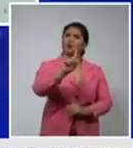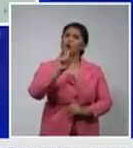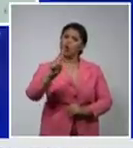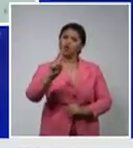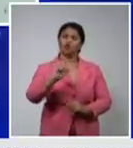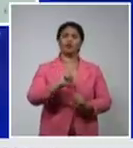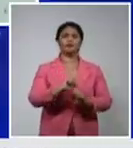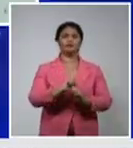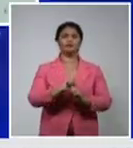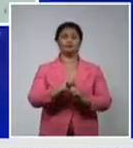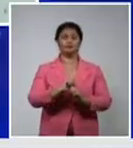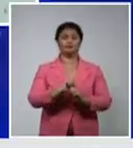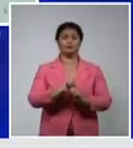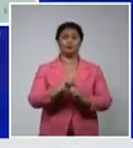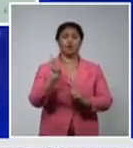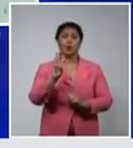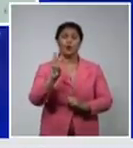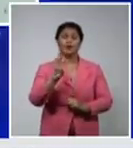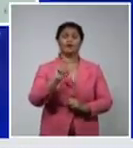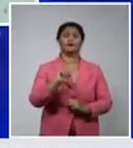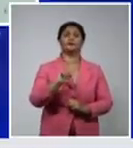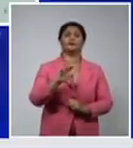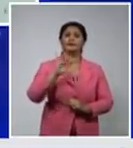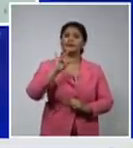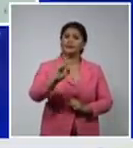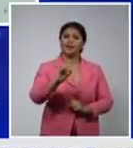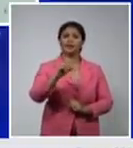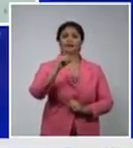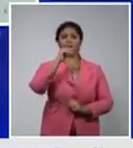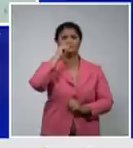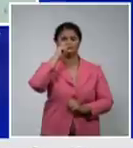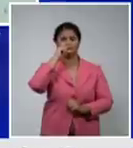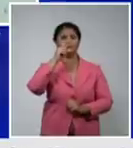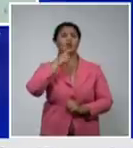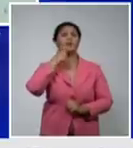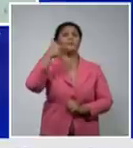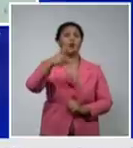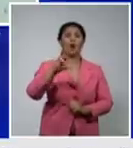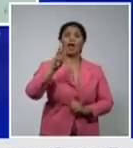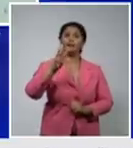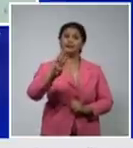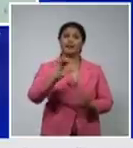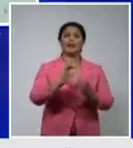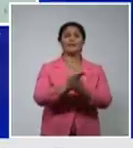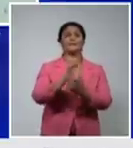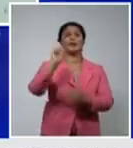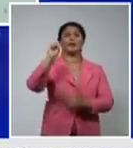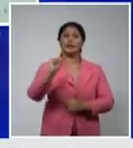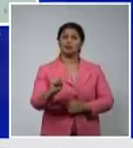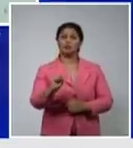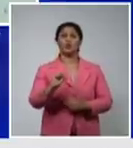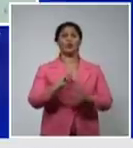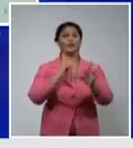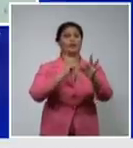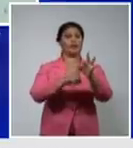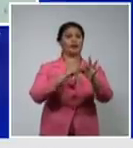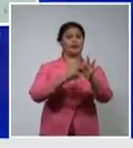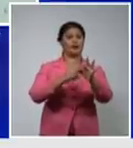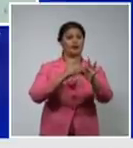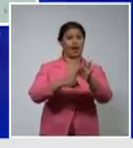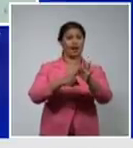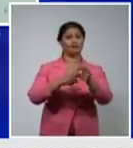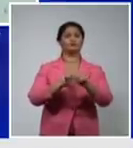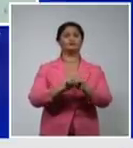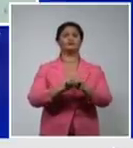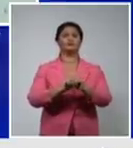7, Bejucal 3, Melena del Sur, Quibicán, Jaruco y Santa Cruz con